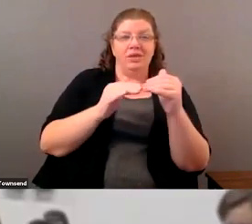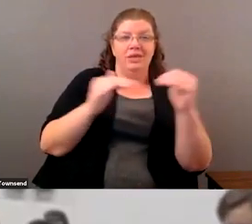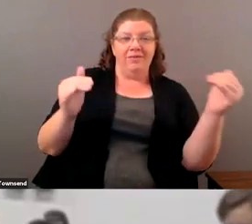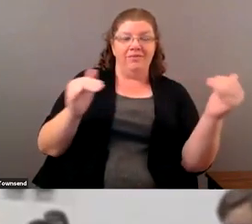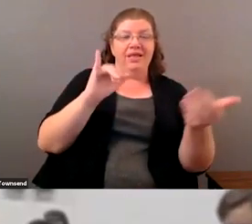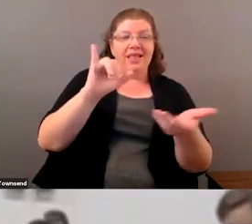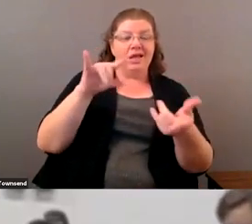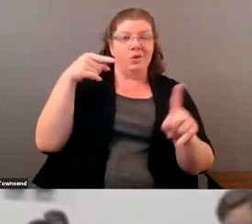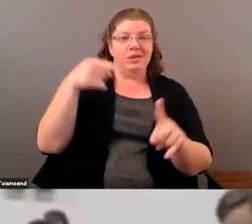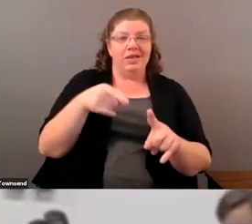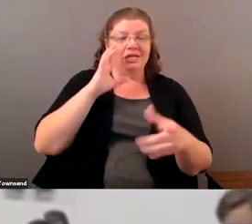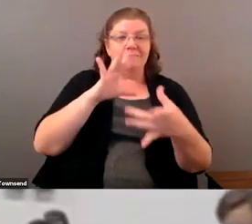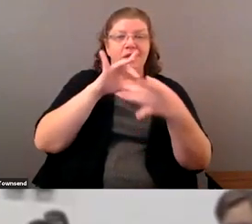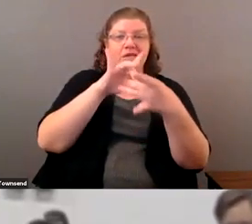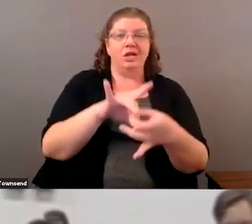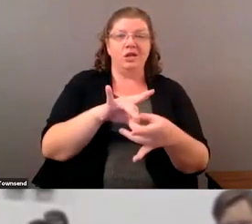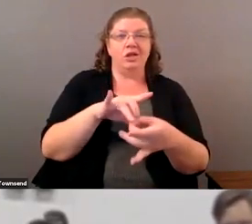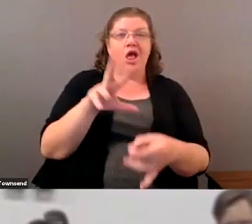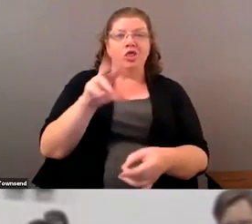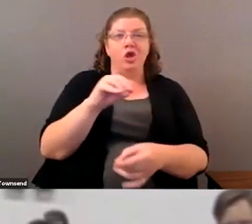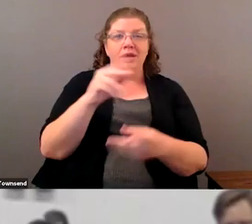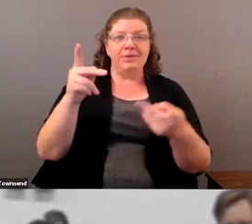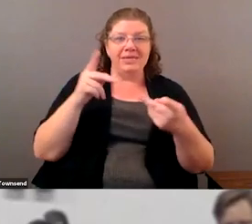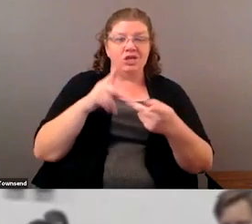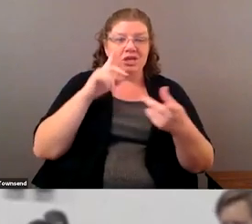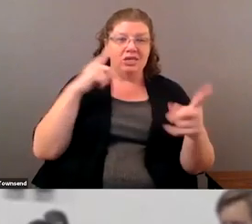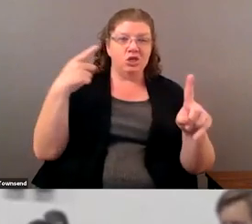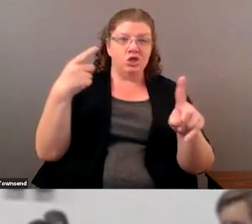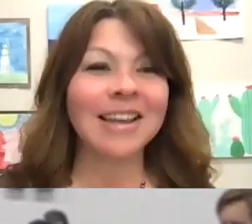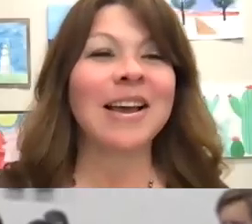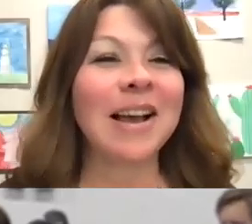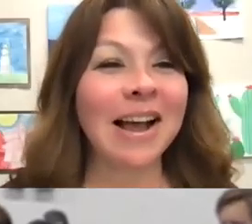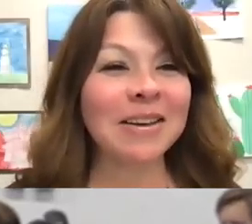los señores toledo en el espacio de primaria porque